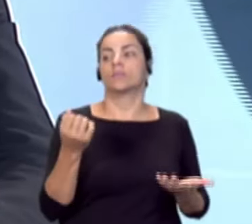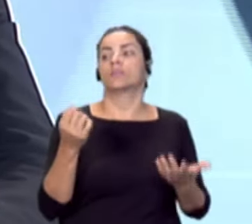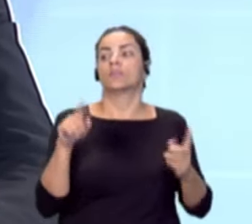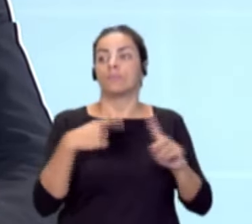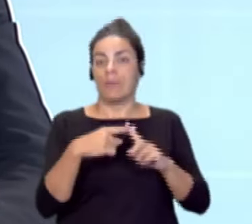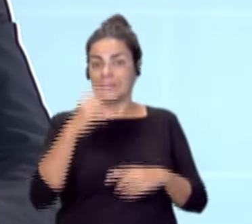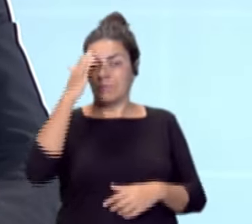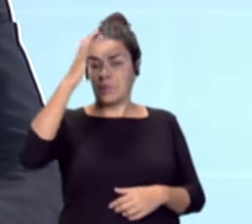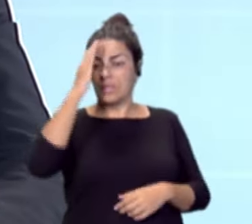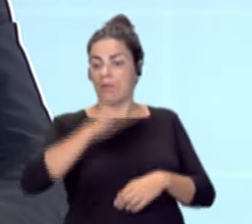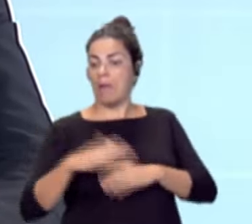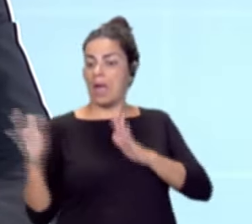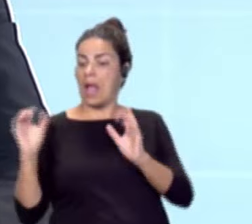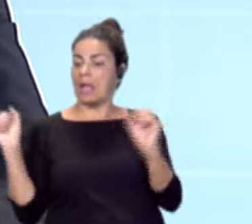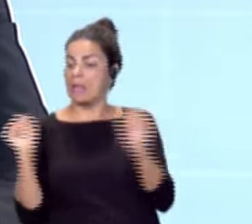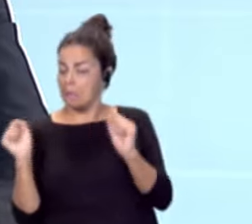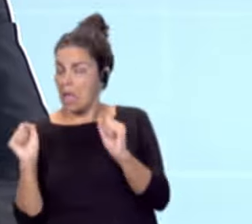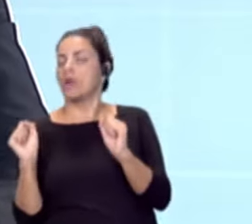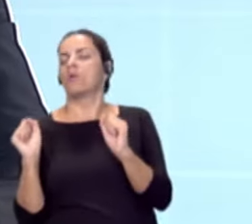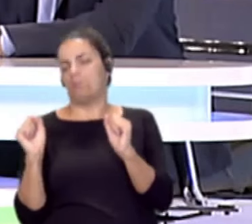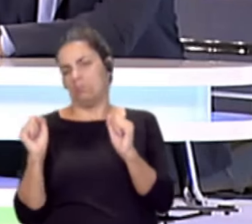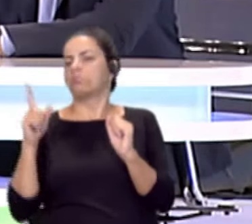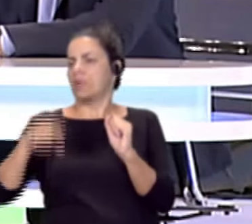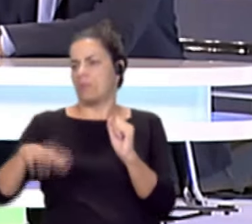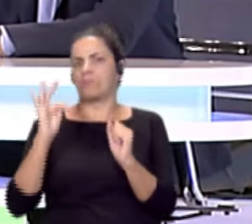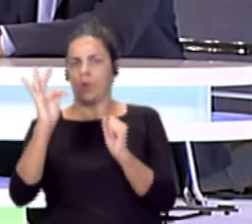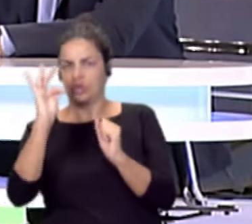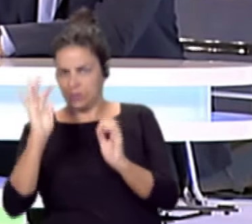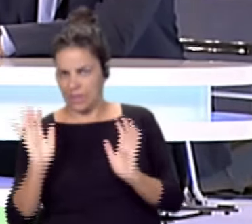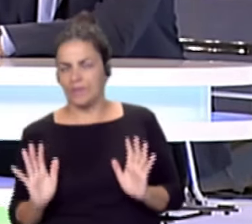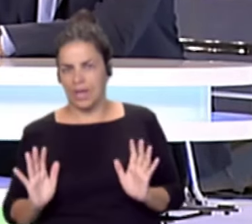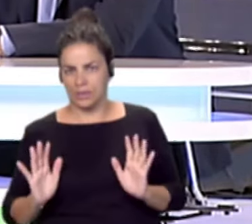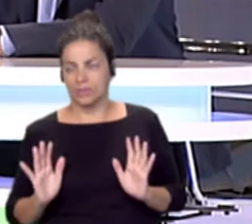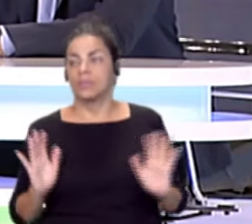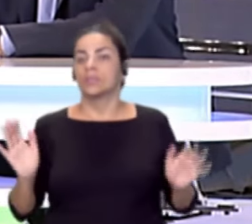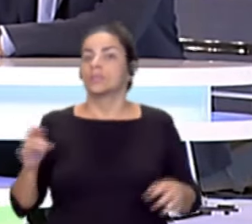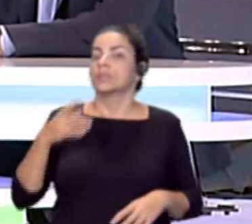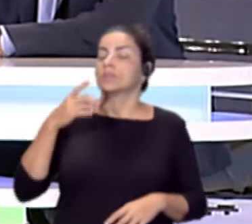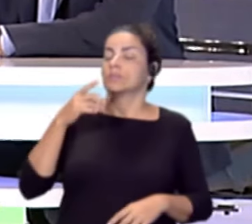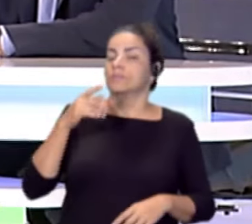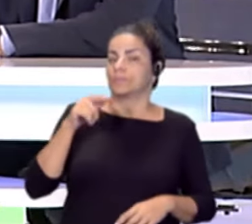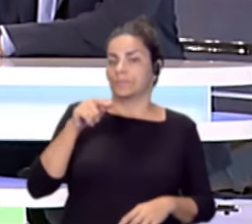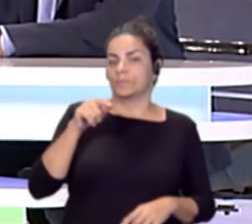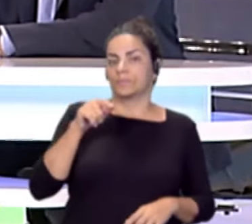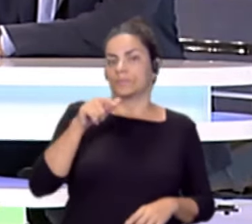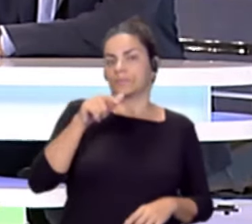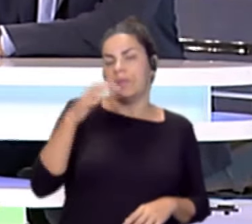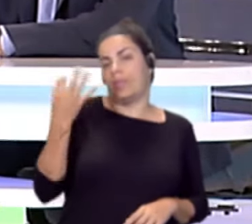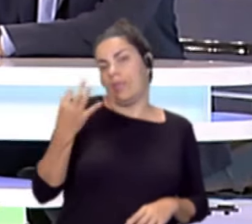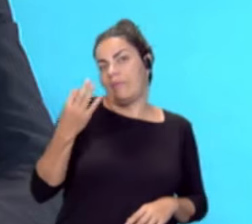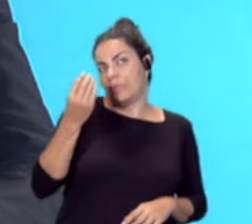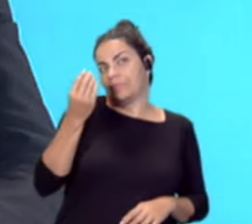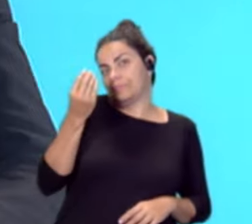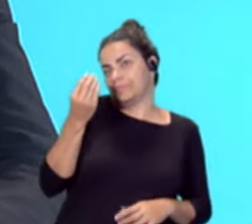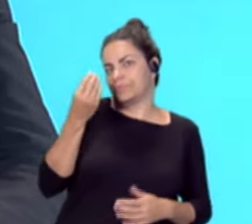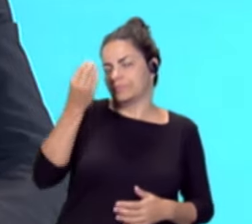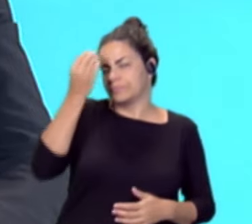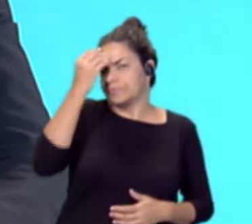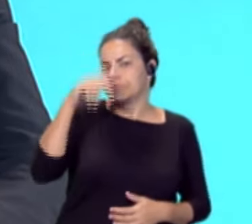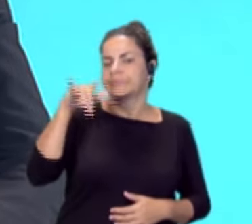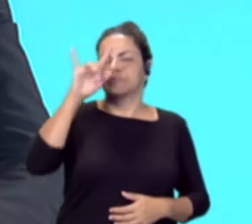realmente tiene para el invierno pues son también buenas. Esto también hay que tener en cuenta de que en la comunidad autónoma de Canarias,